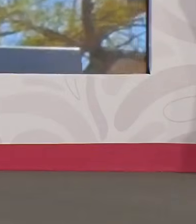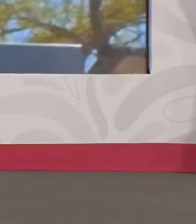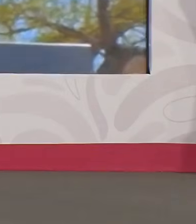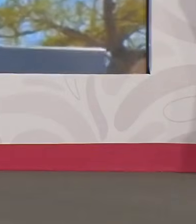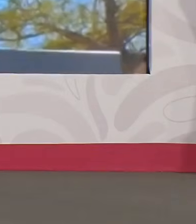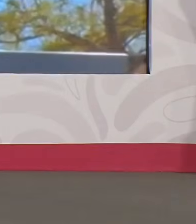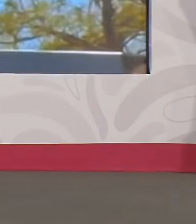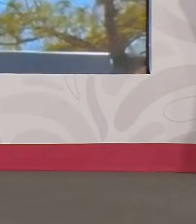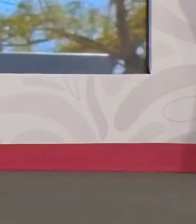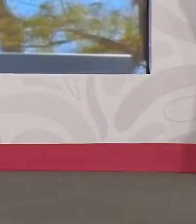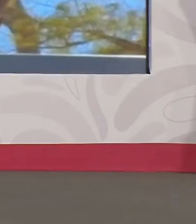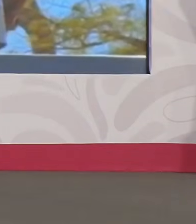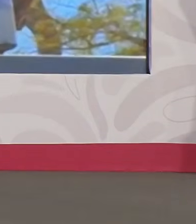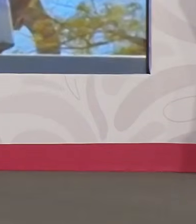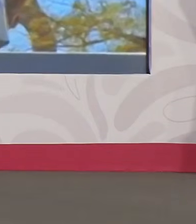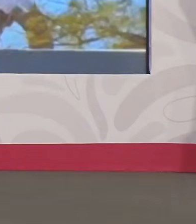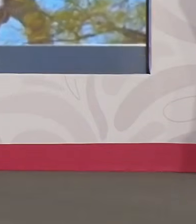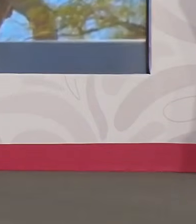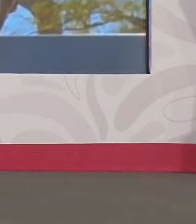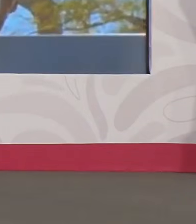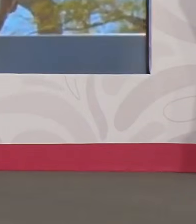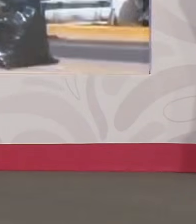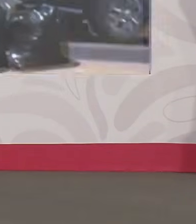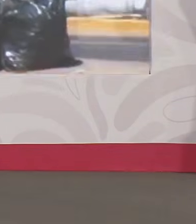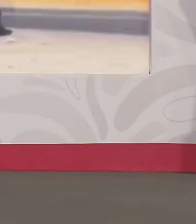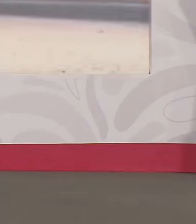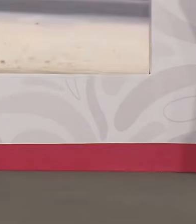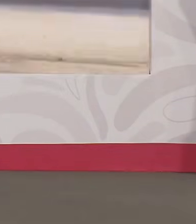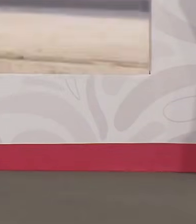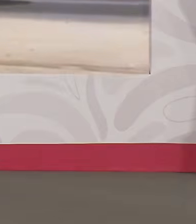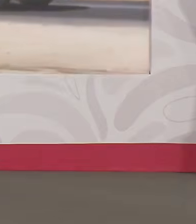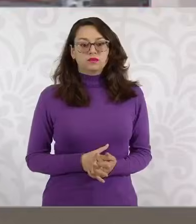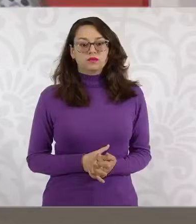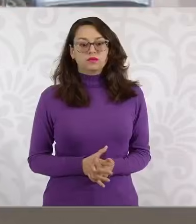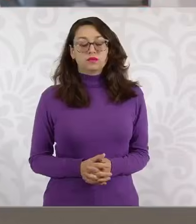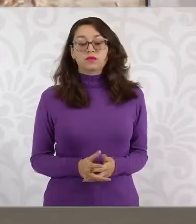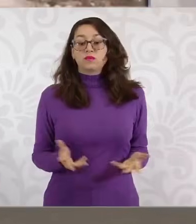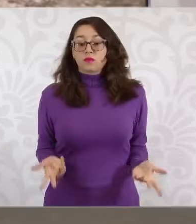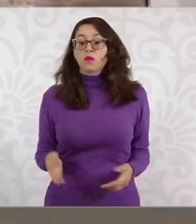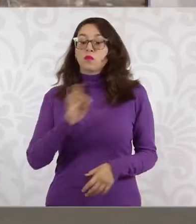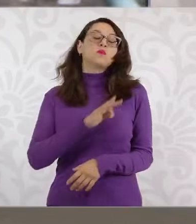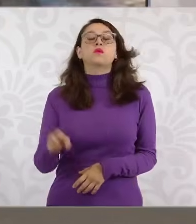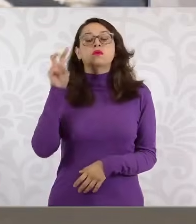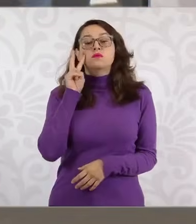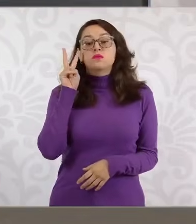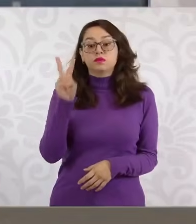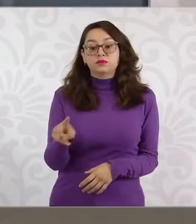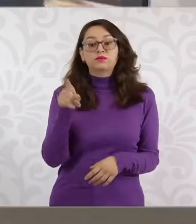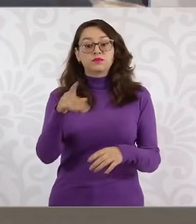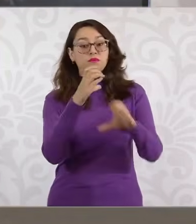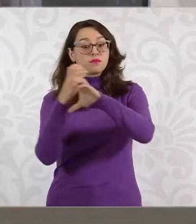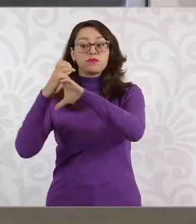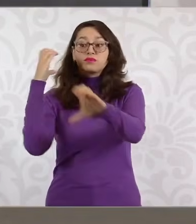ver que en la visita de verificación se detectó un bloc de notas que se entregaban por la venta de estas pipas, que